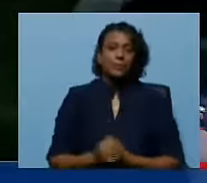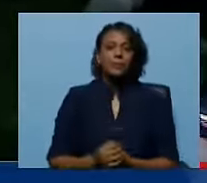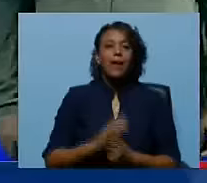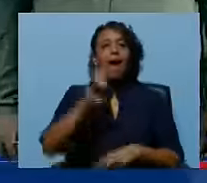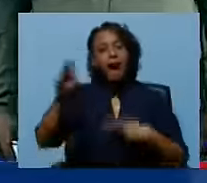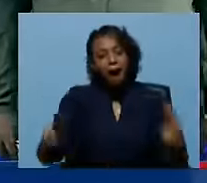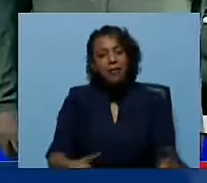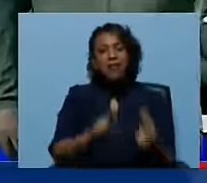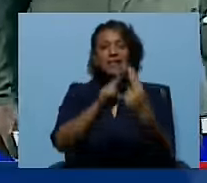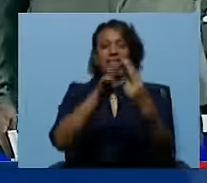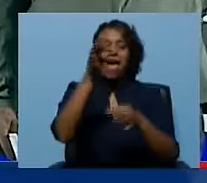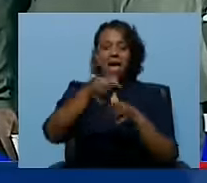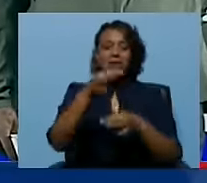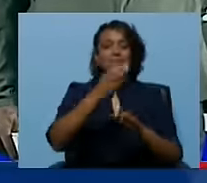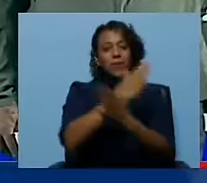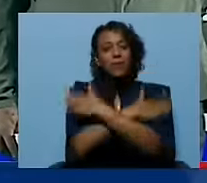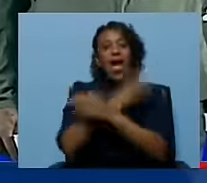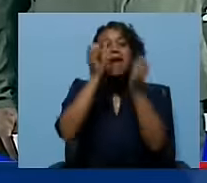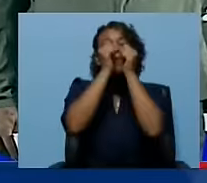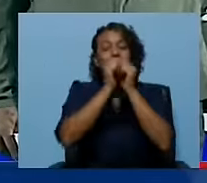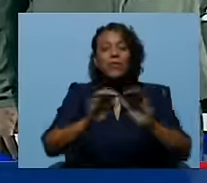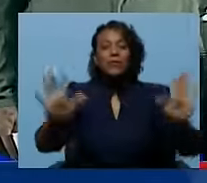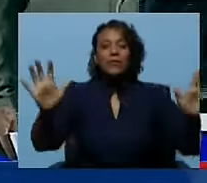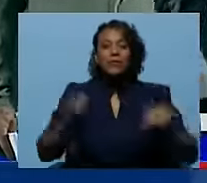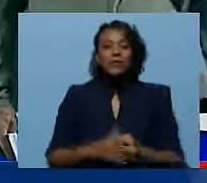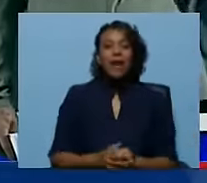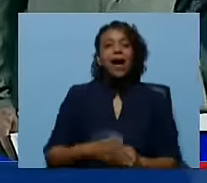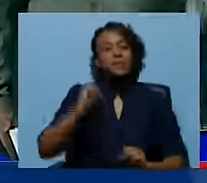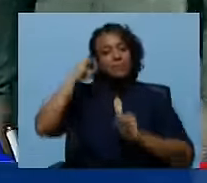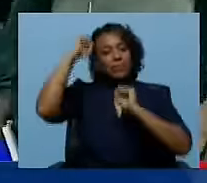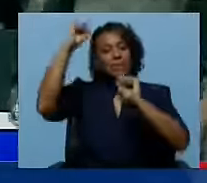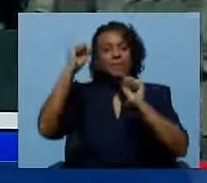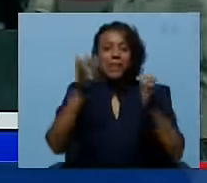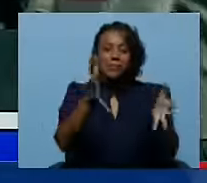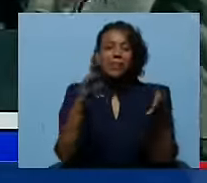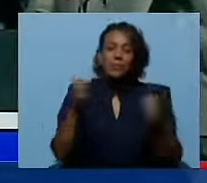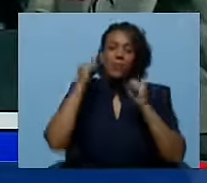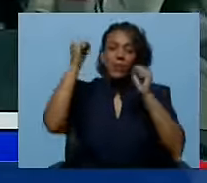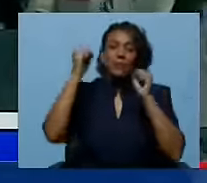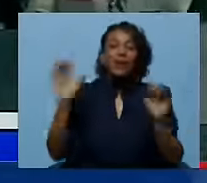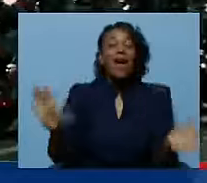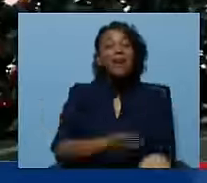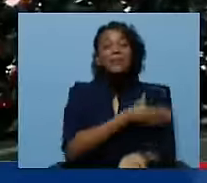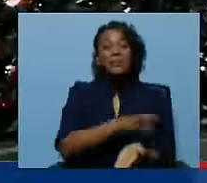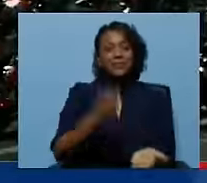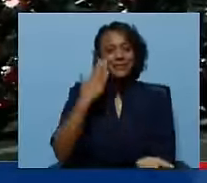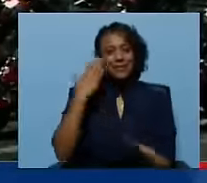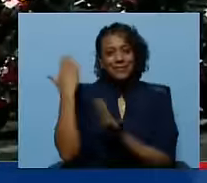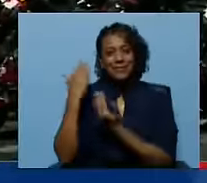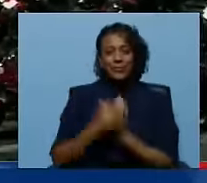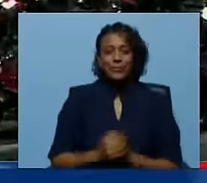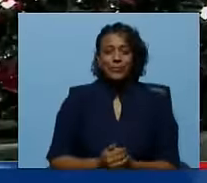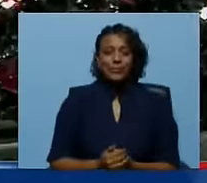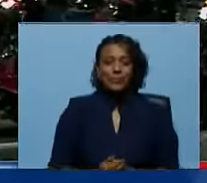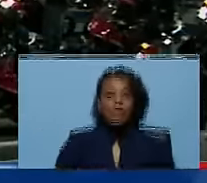¡Hasta la victoria siempre, muchachos! ¡Que Dios los bendiga! ¡Venceremos! ¡Que Dios los bendiga! ¡Música!